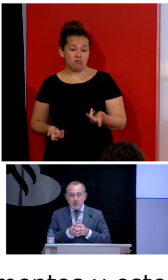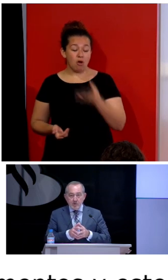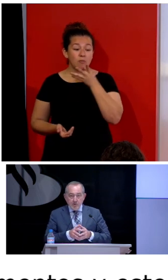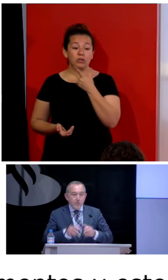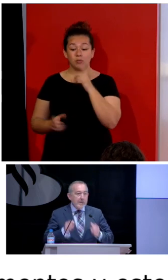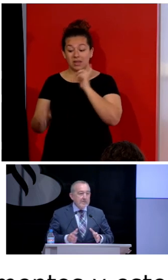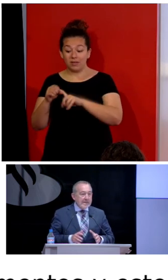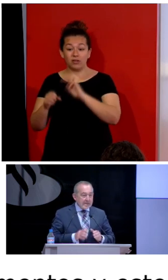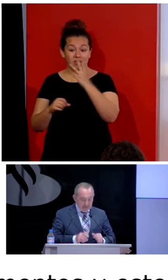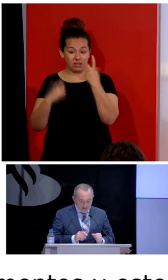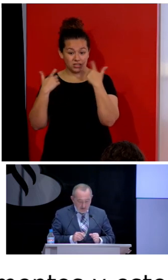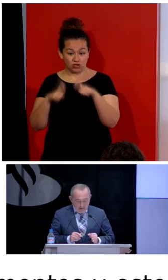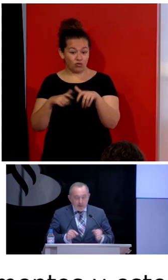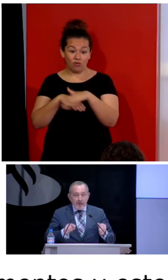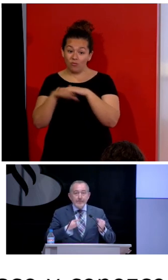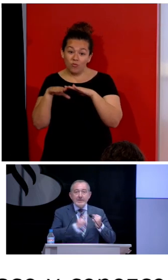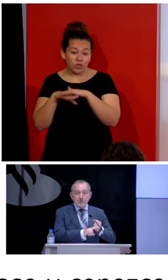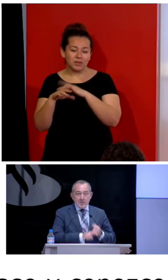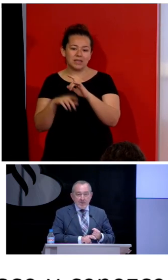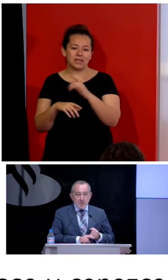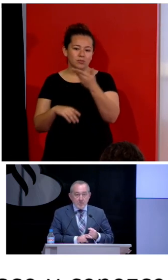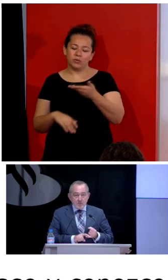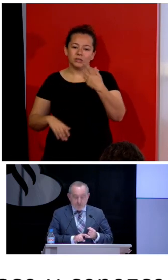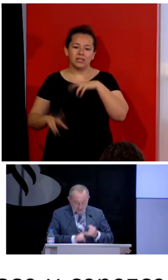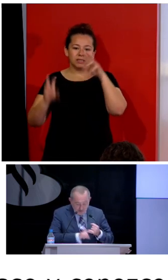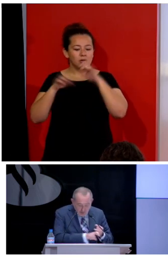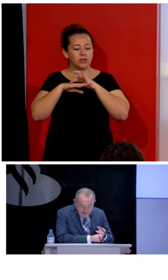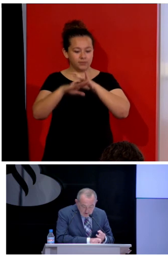sector, fundamental y clave en la parte de orientación.